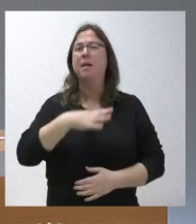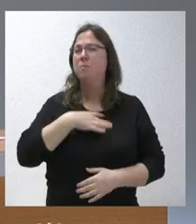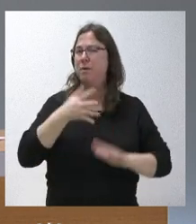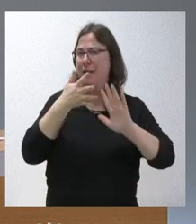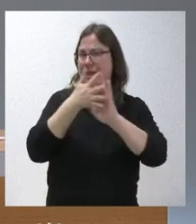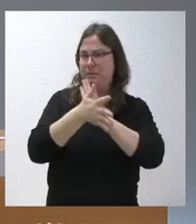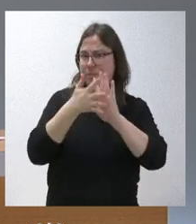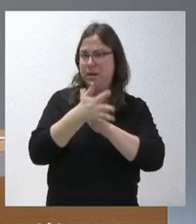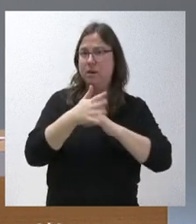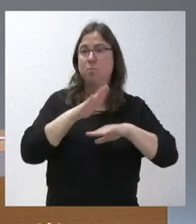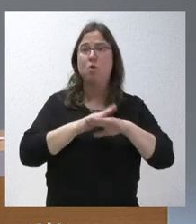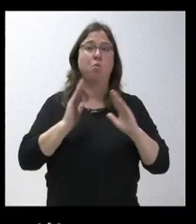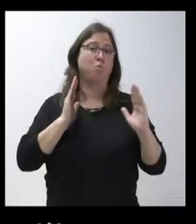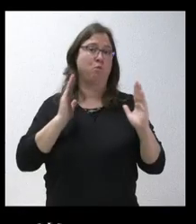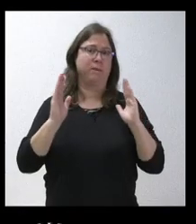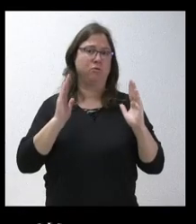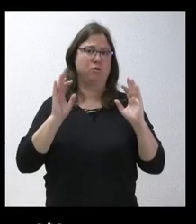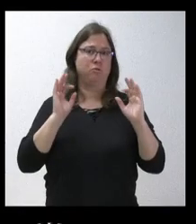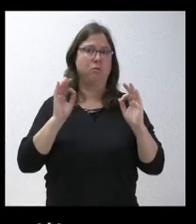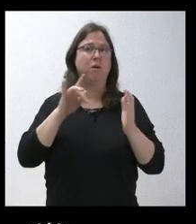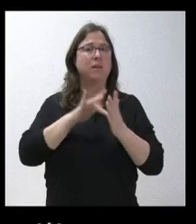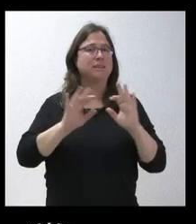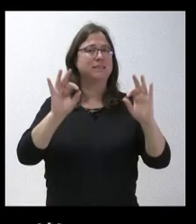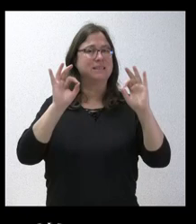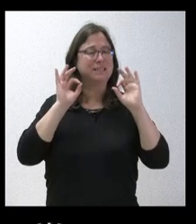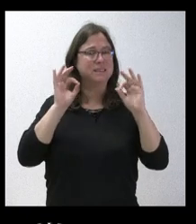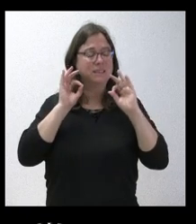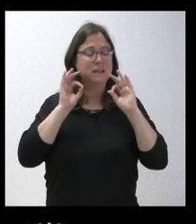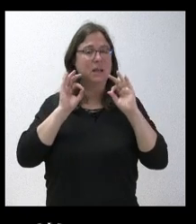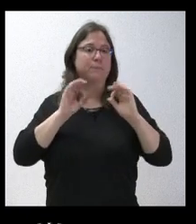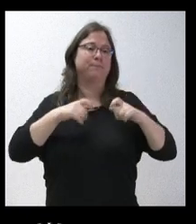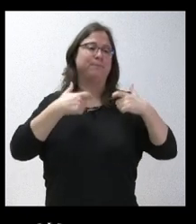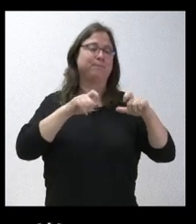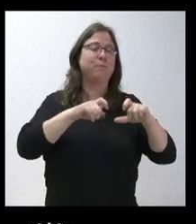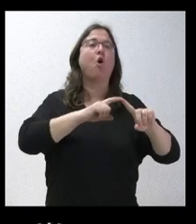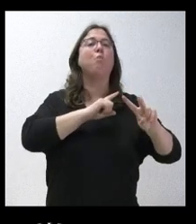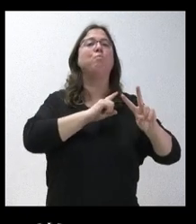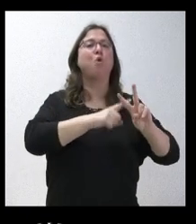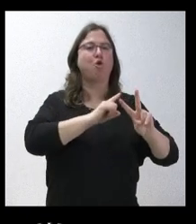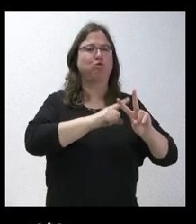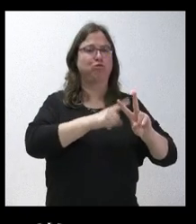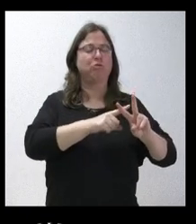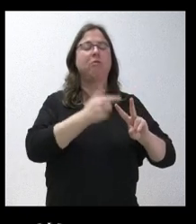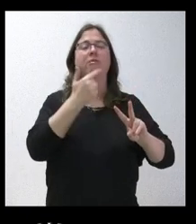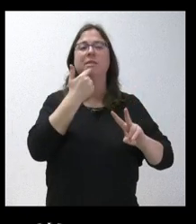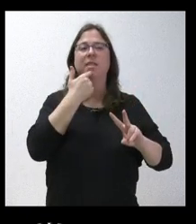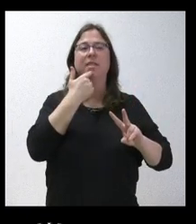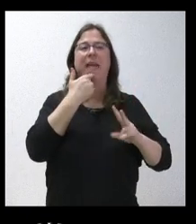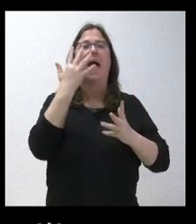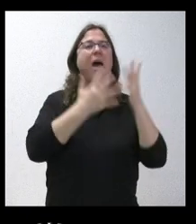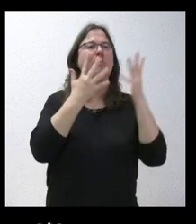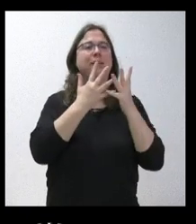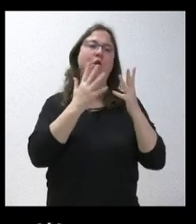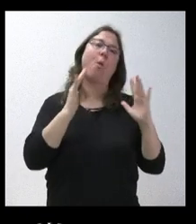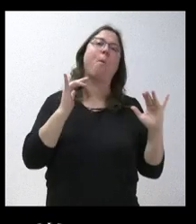en el que desde más en concreto la parte del gobierno de vox hablen de adelgazar la administración eh se haya